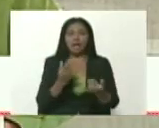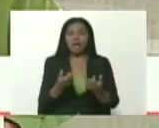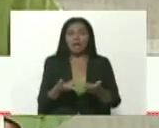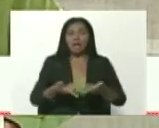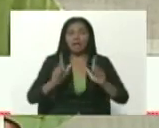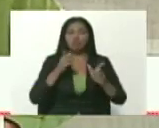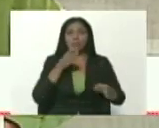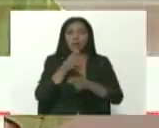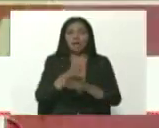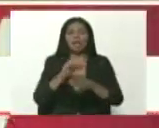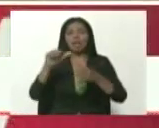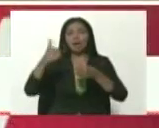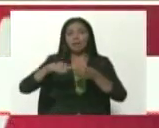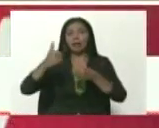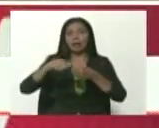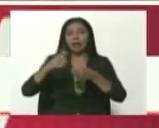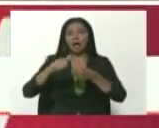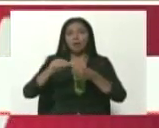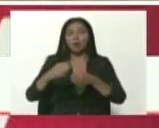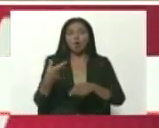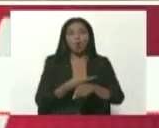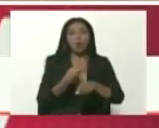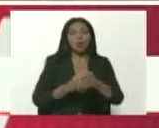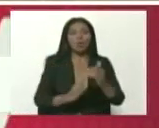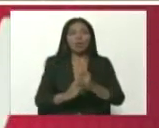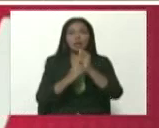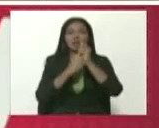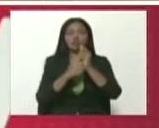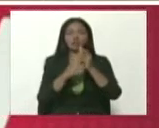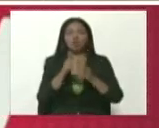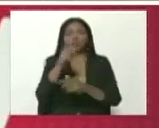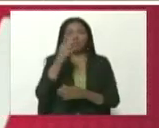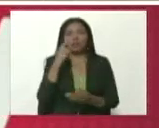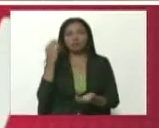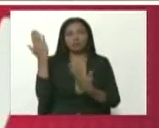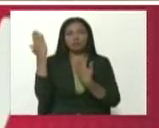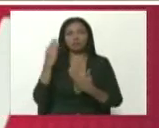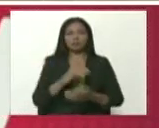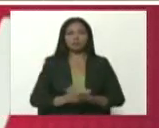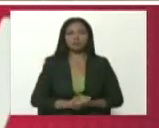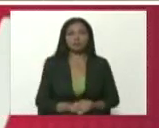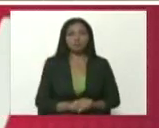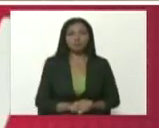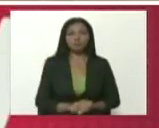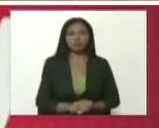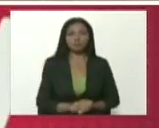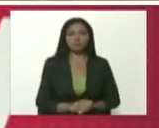sí, Omar Prieto, gobernador y líder del estado Zulia. Adelante.